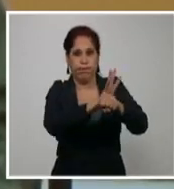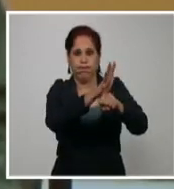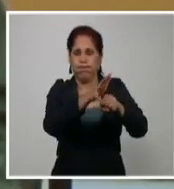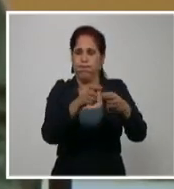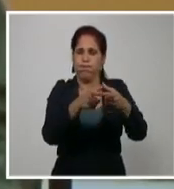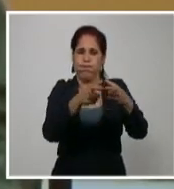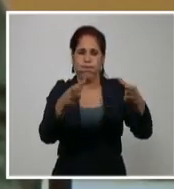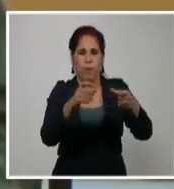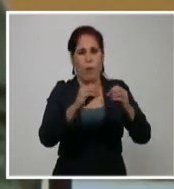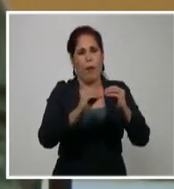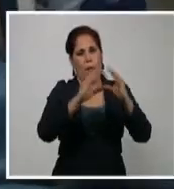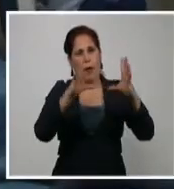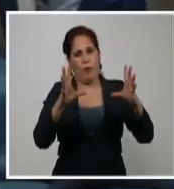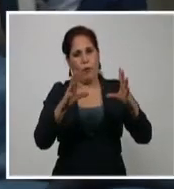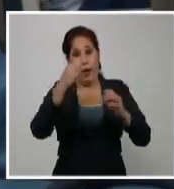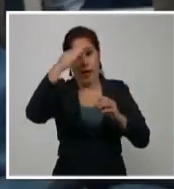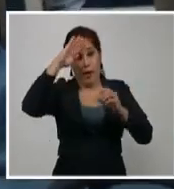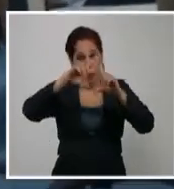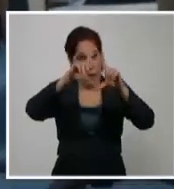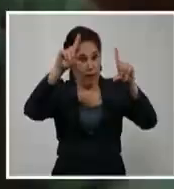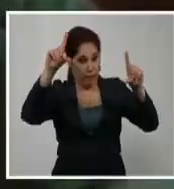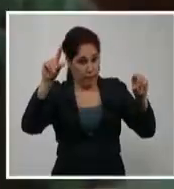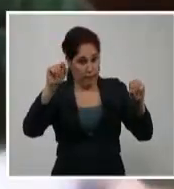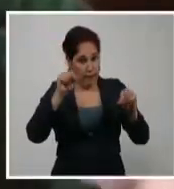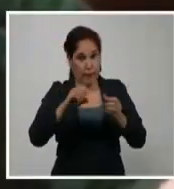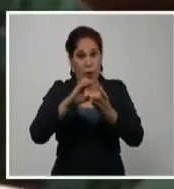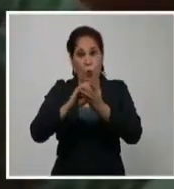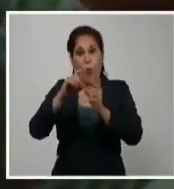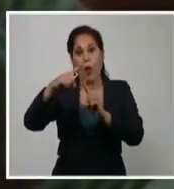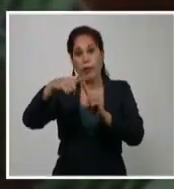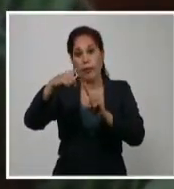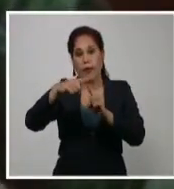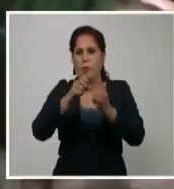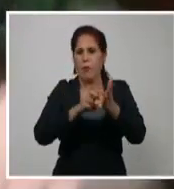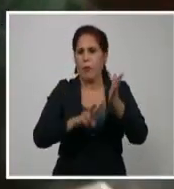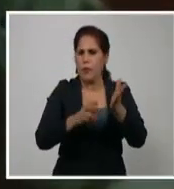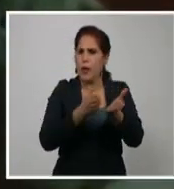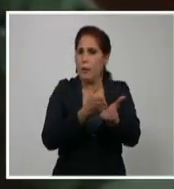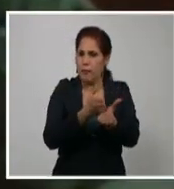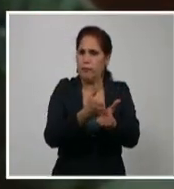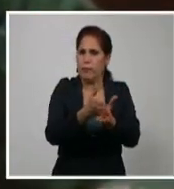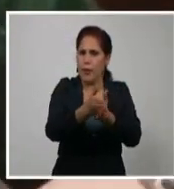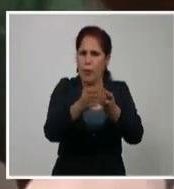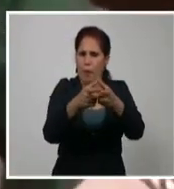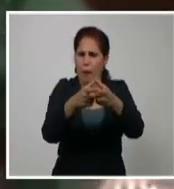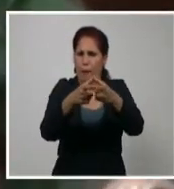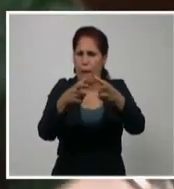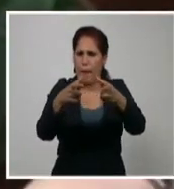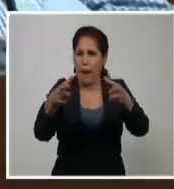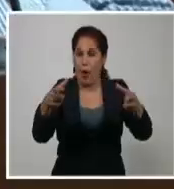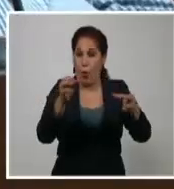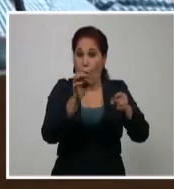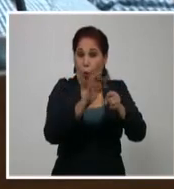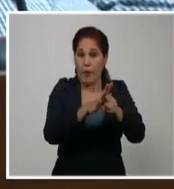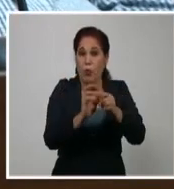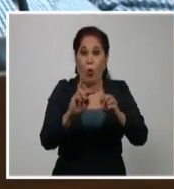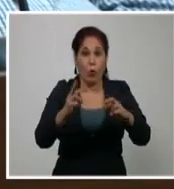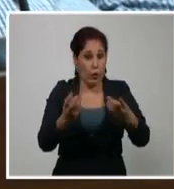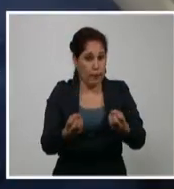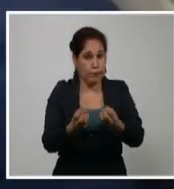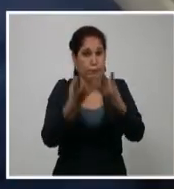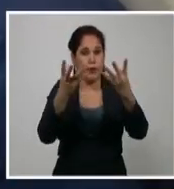incidencia en el país. En tanto, Guantánamo, provincia que ha mantenido una elevada tasa de incidencia desde el inicio del rebrote,